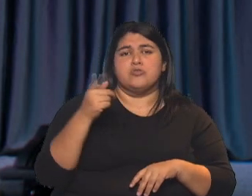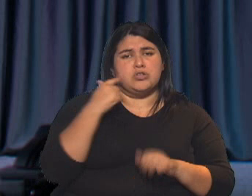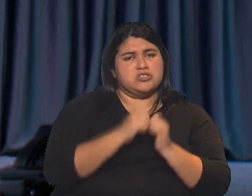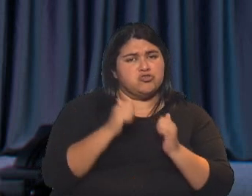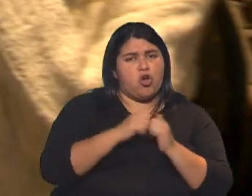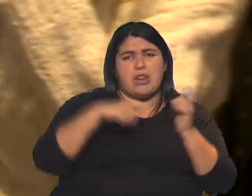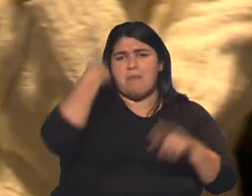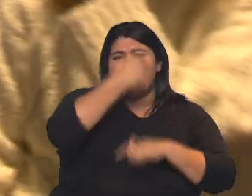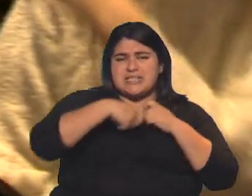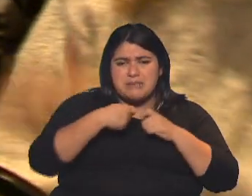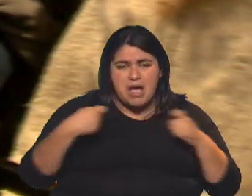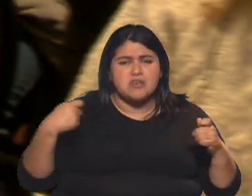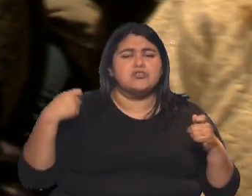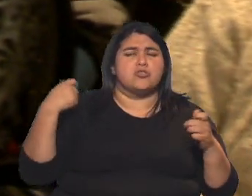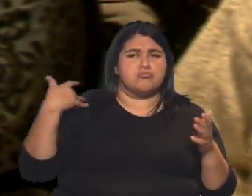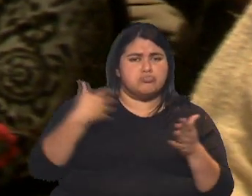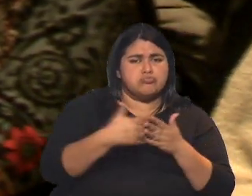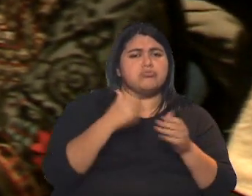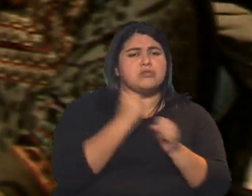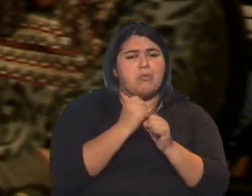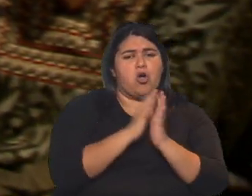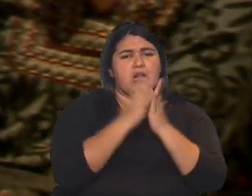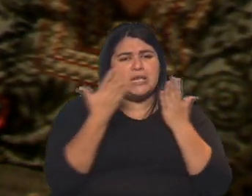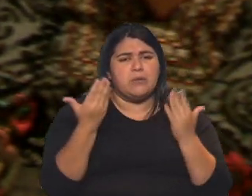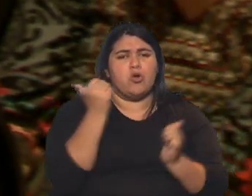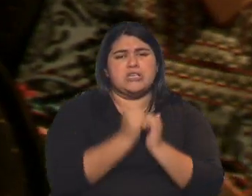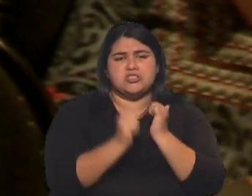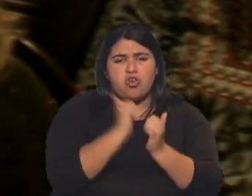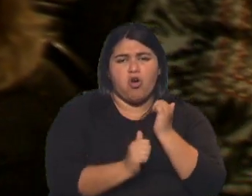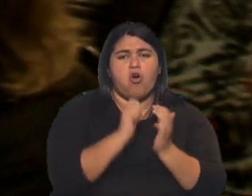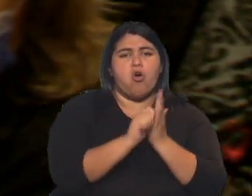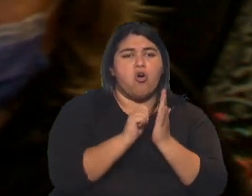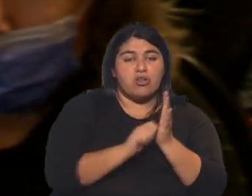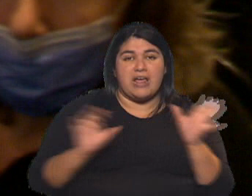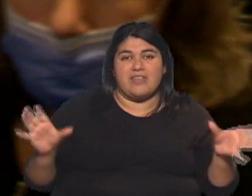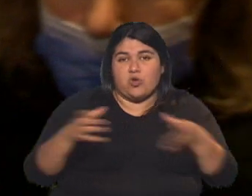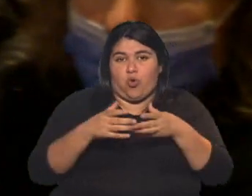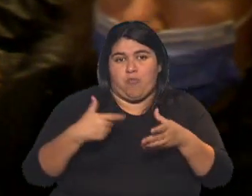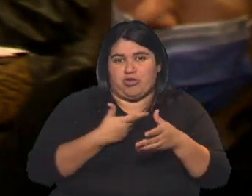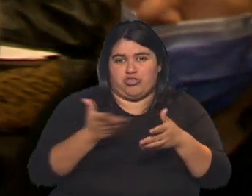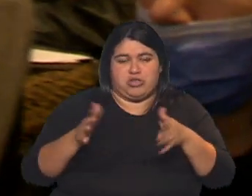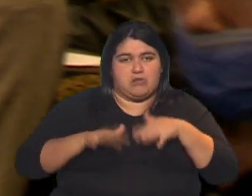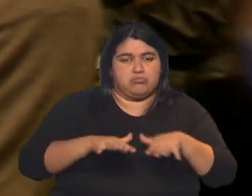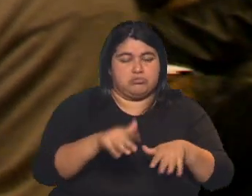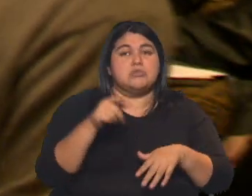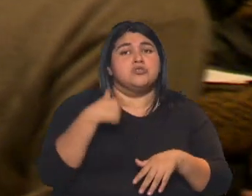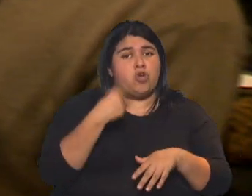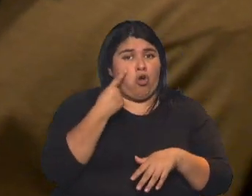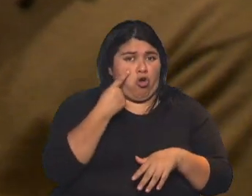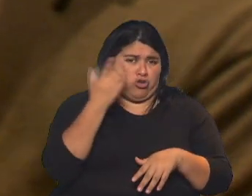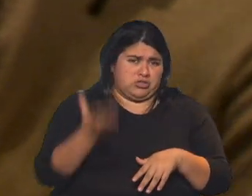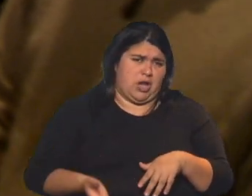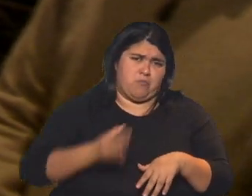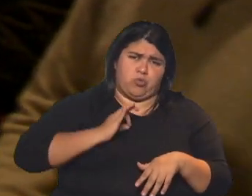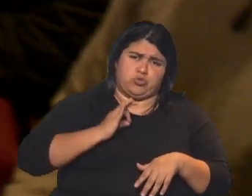Mayo, ya había trabajado en libros sobre la historia de este movimiento social, por lo tanto la conocía a ella desde hace